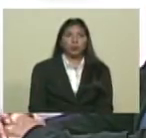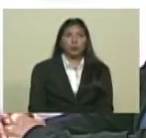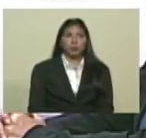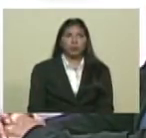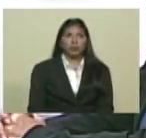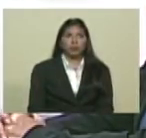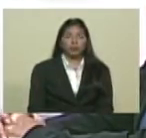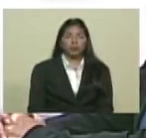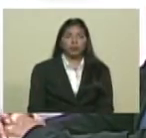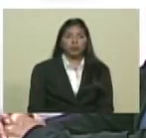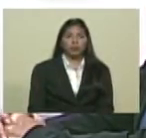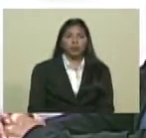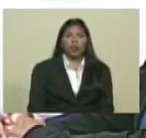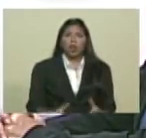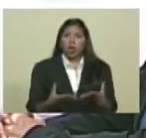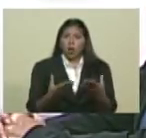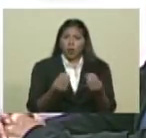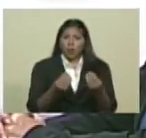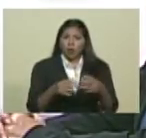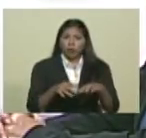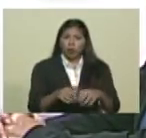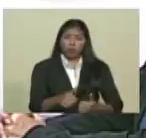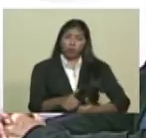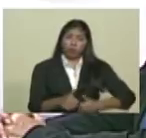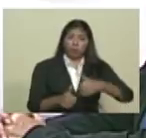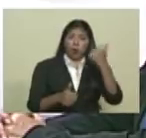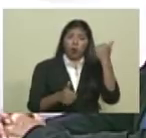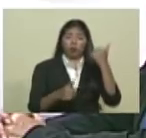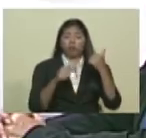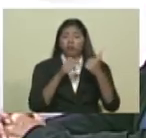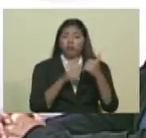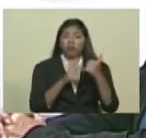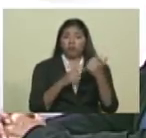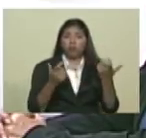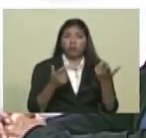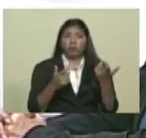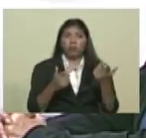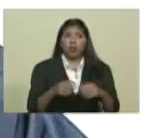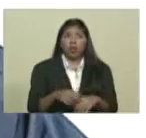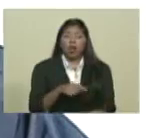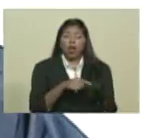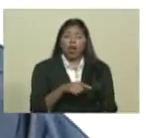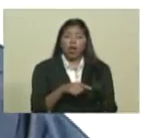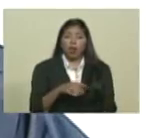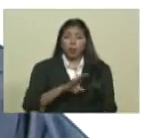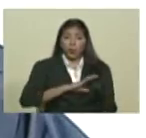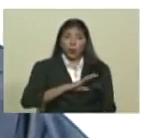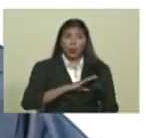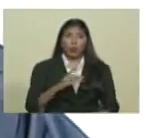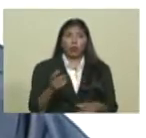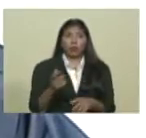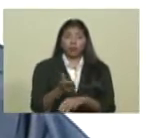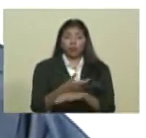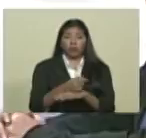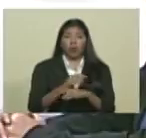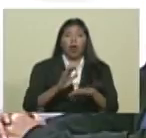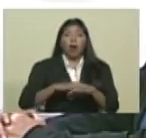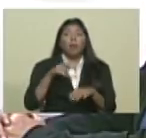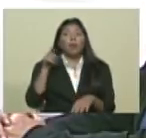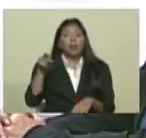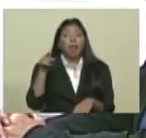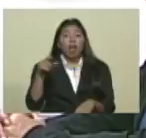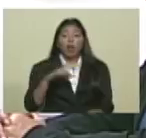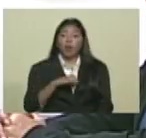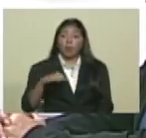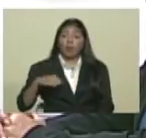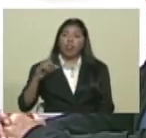Muchos más que los candidatos revolucionarios, porque ellos tienen el apoyo de todos los canales de televisión, los tienen gratis para ellos,